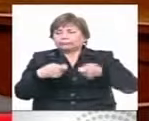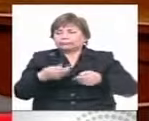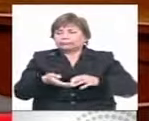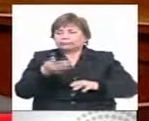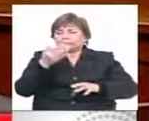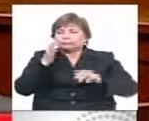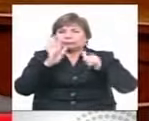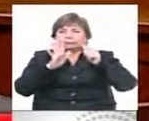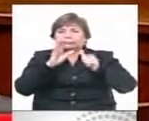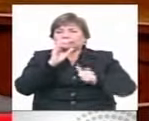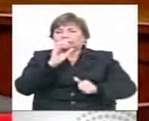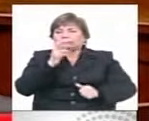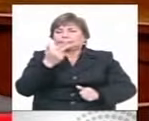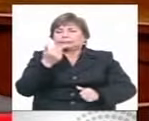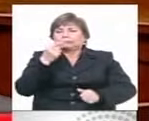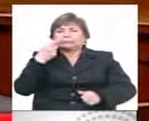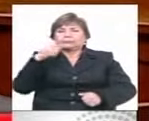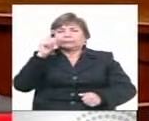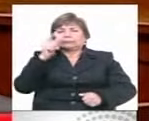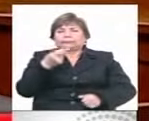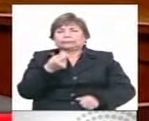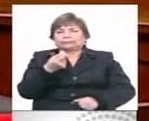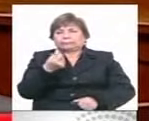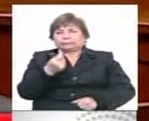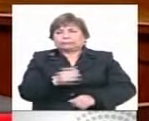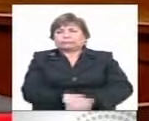los 613 millones de soles.